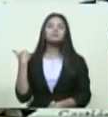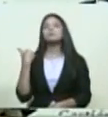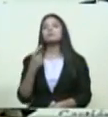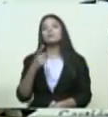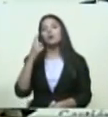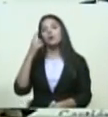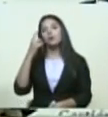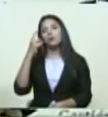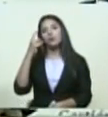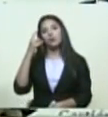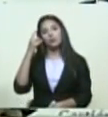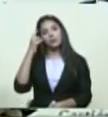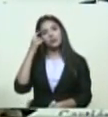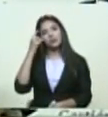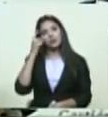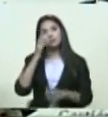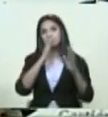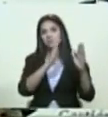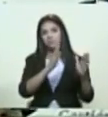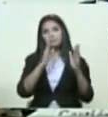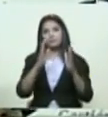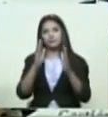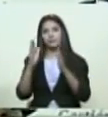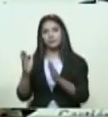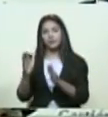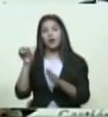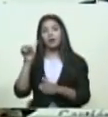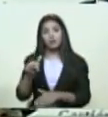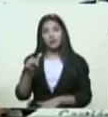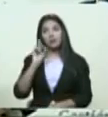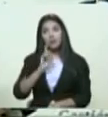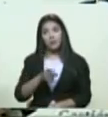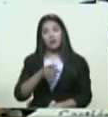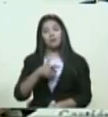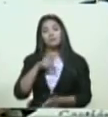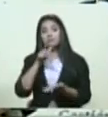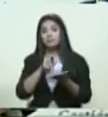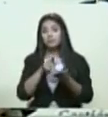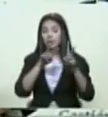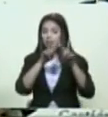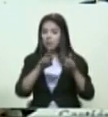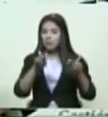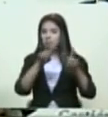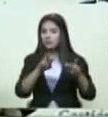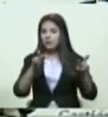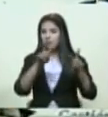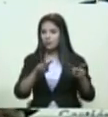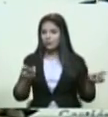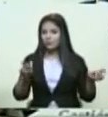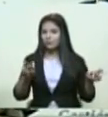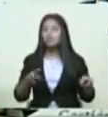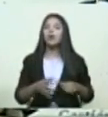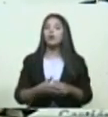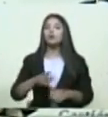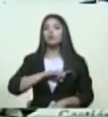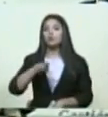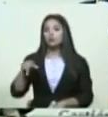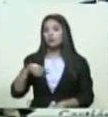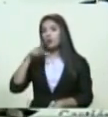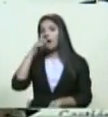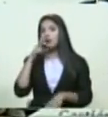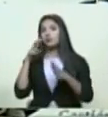fechas en las cuales esta instancia va a tener cualidad de investigación. No solo las del